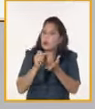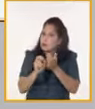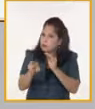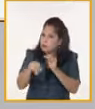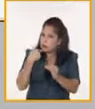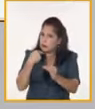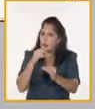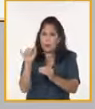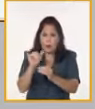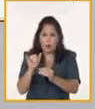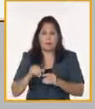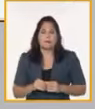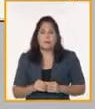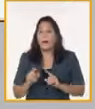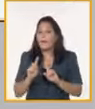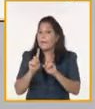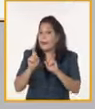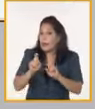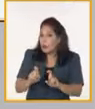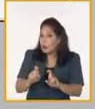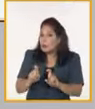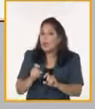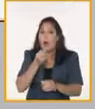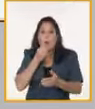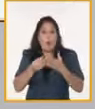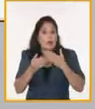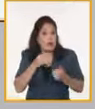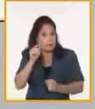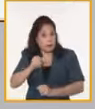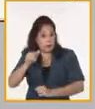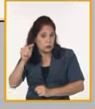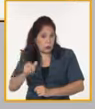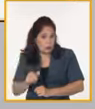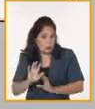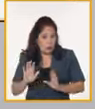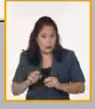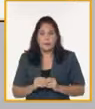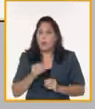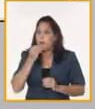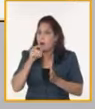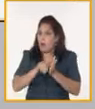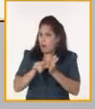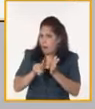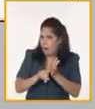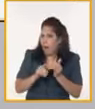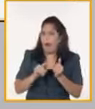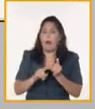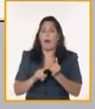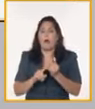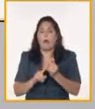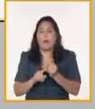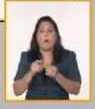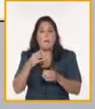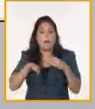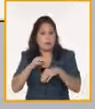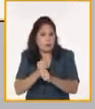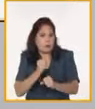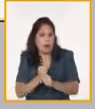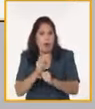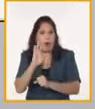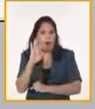preguntan pero preguntan todos los que tienen acceso a la plataforma como puede ser los abogados los compañeros de trabajo de